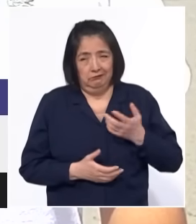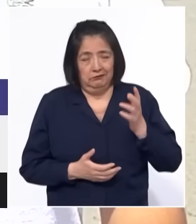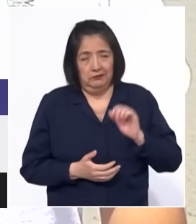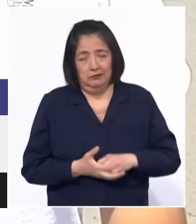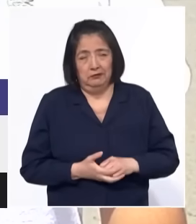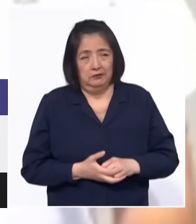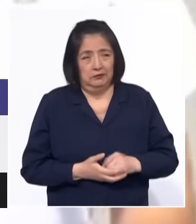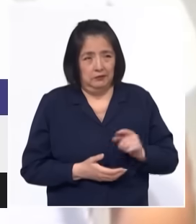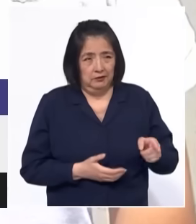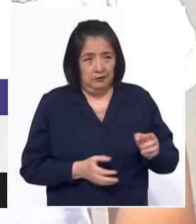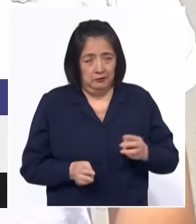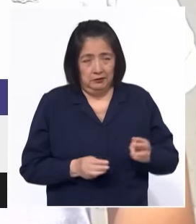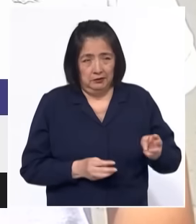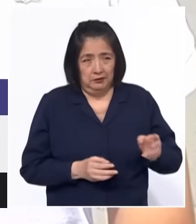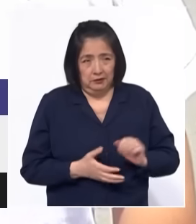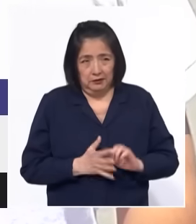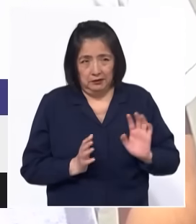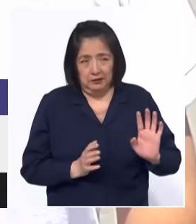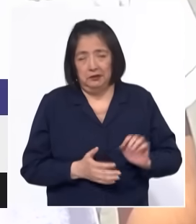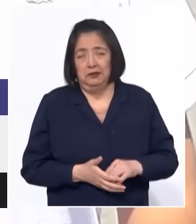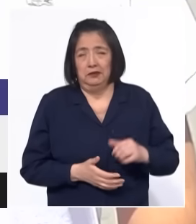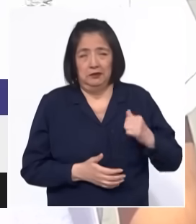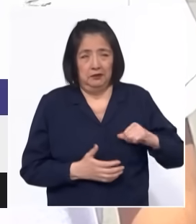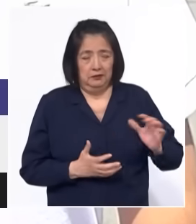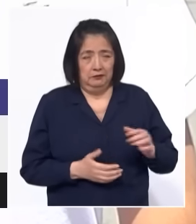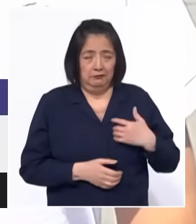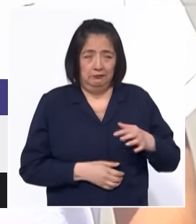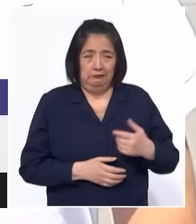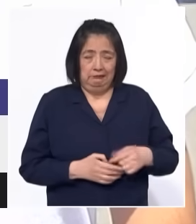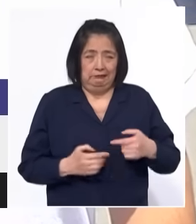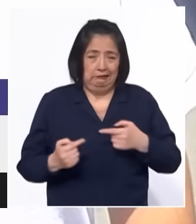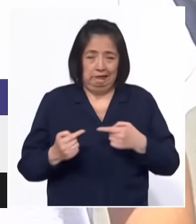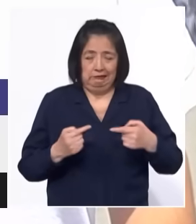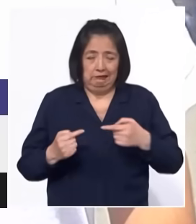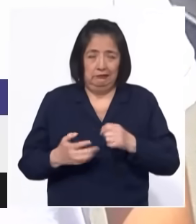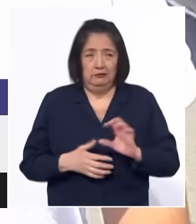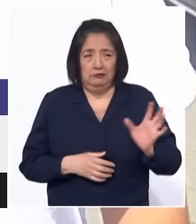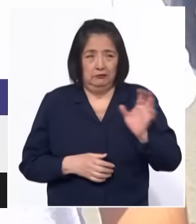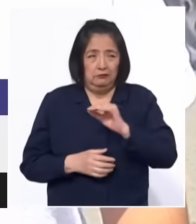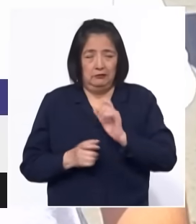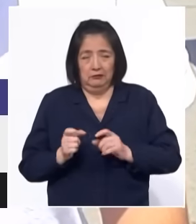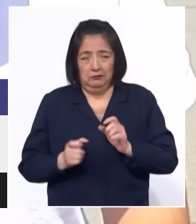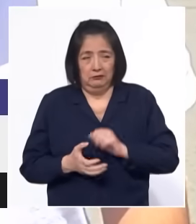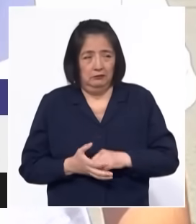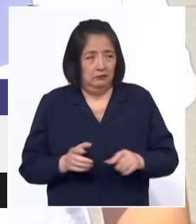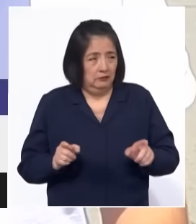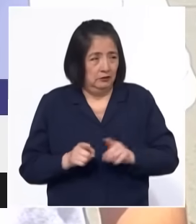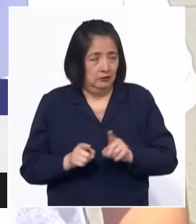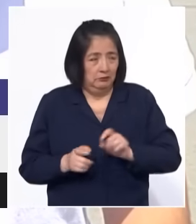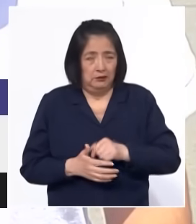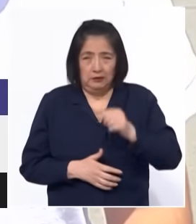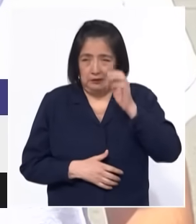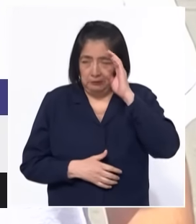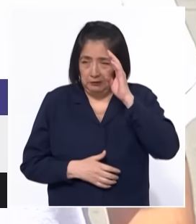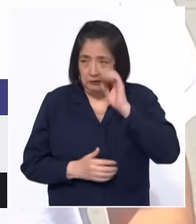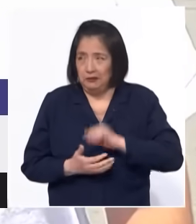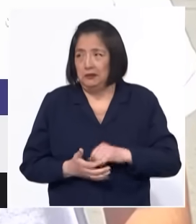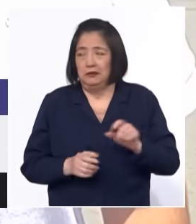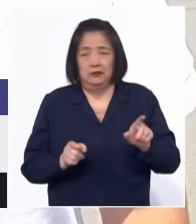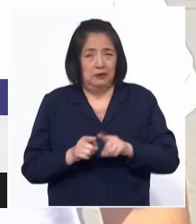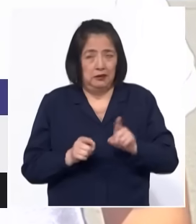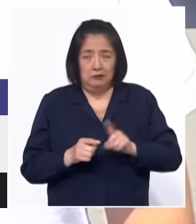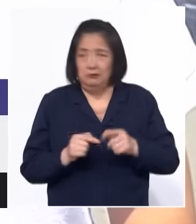lamentablemente esa manera de ser, esa forma de ser, lo ha llevado a pelearse con todo mundo, ¿no? Incluido con la policía, con